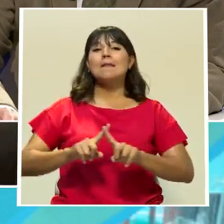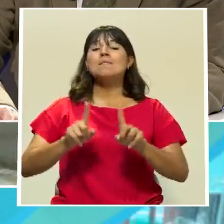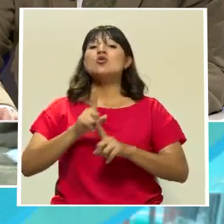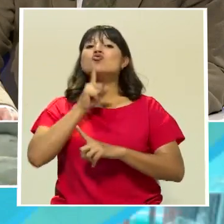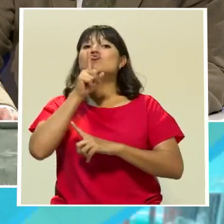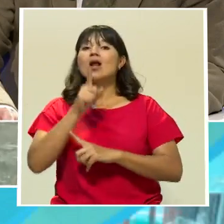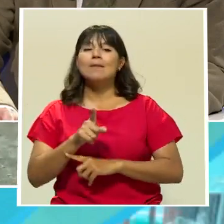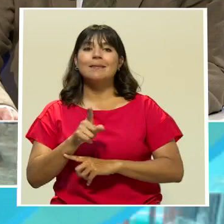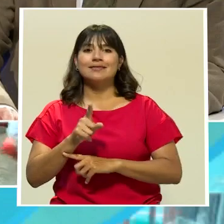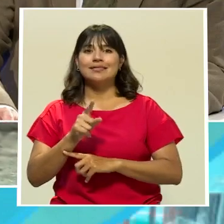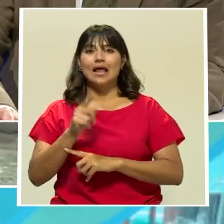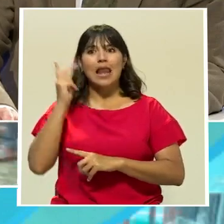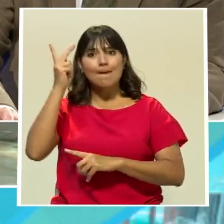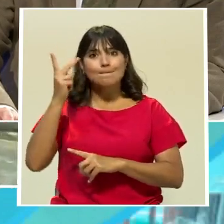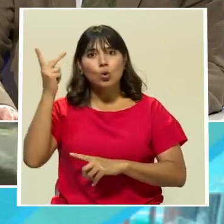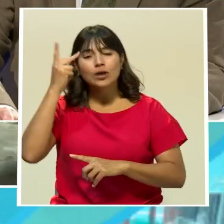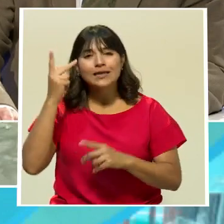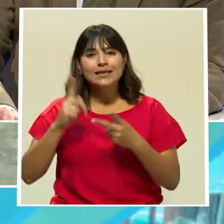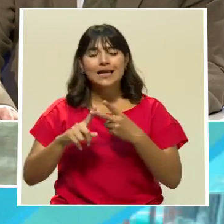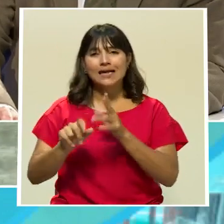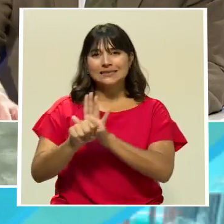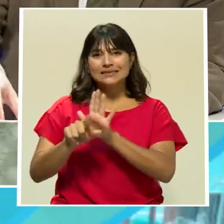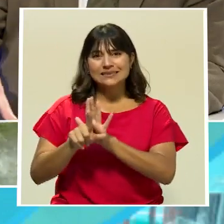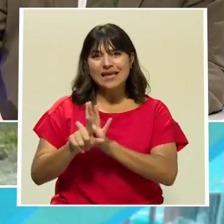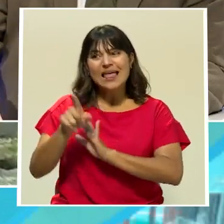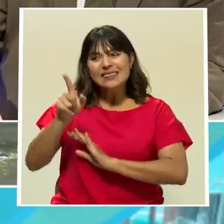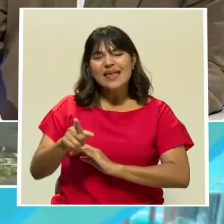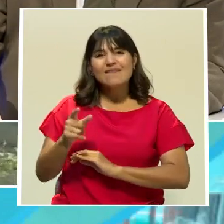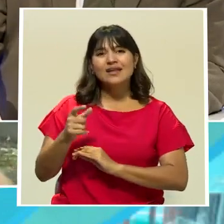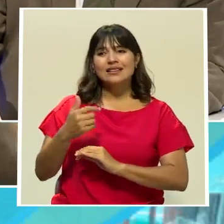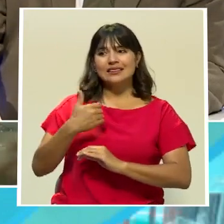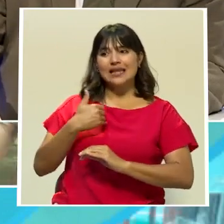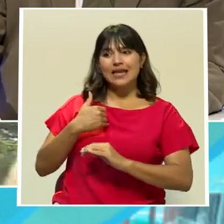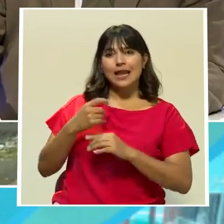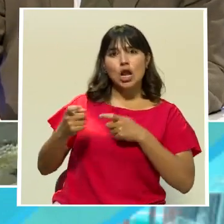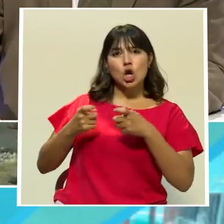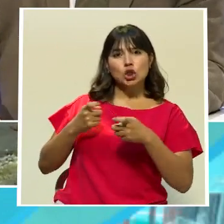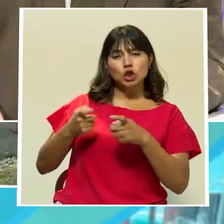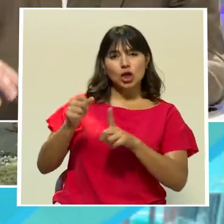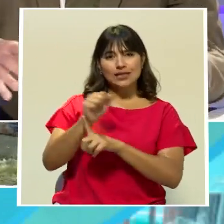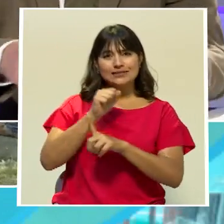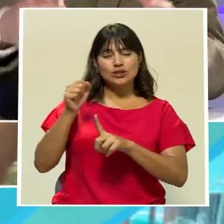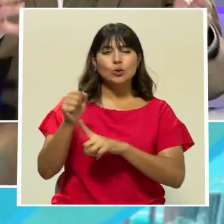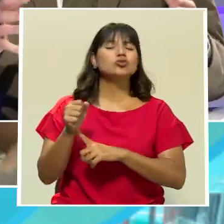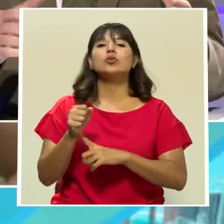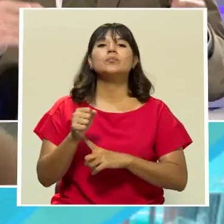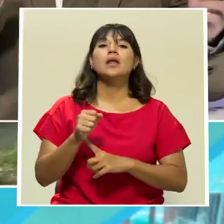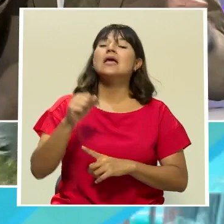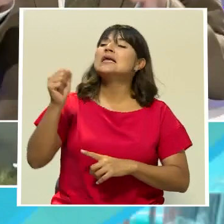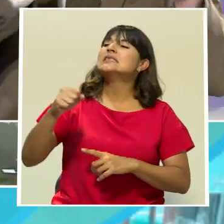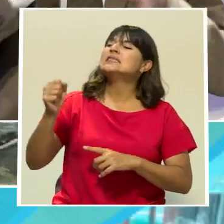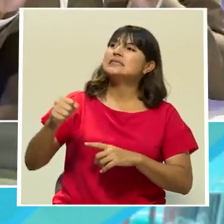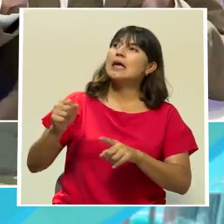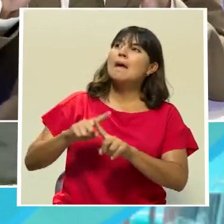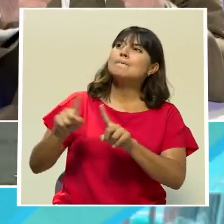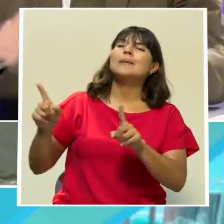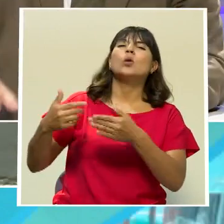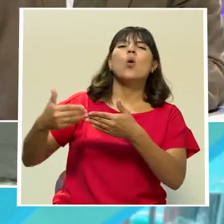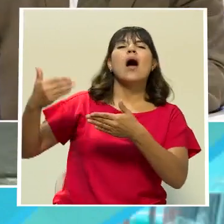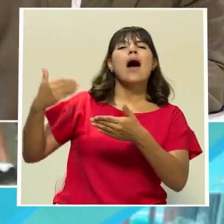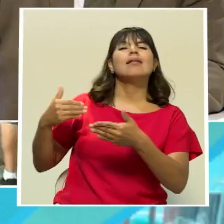administradores de ese norte. Claro, pero en algún momento distintos actores pensaron que estaba muy bien agarrar a los políticos como bolsa de